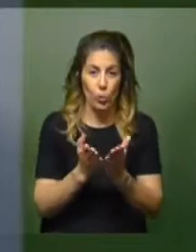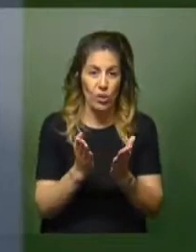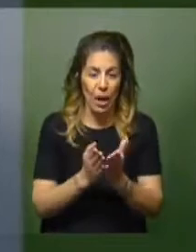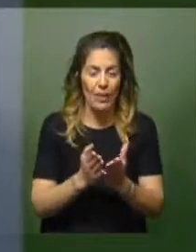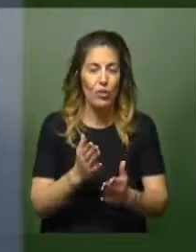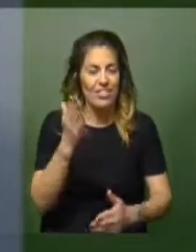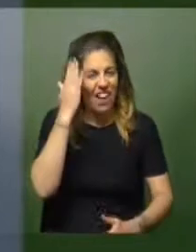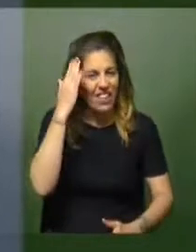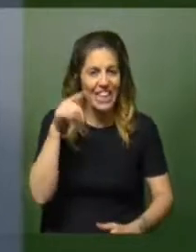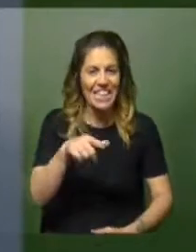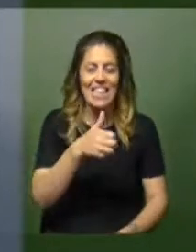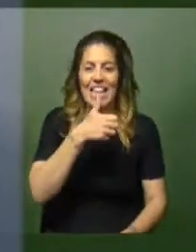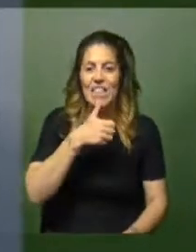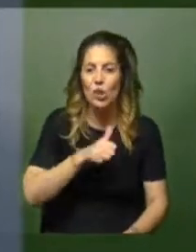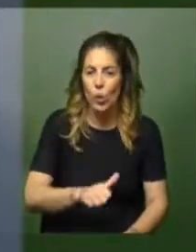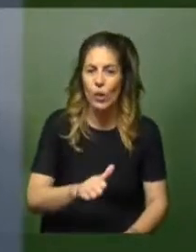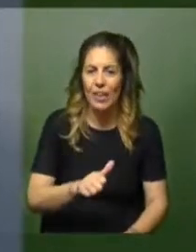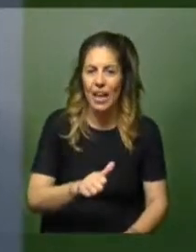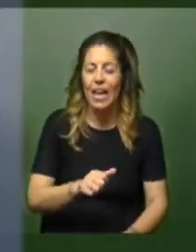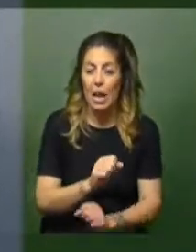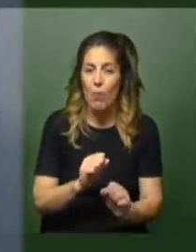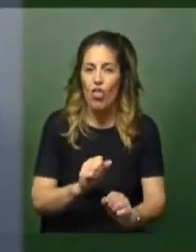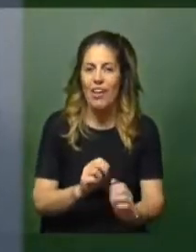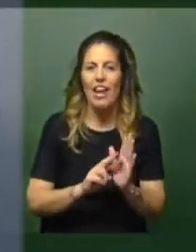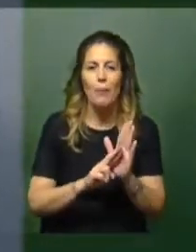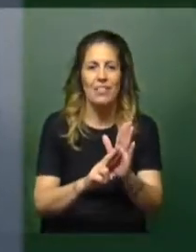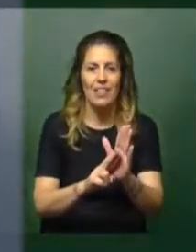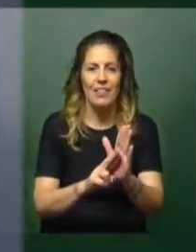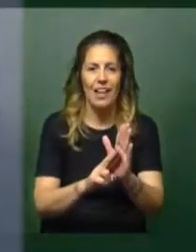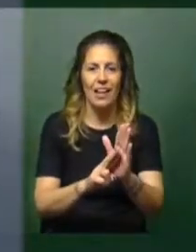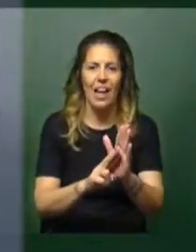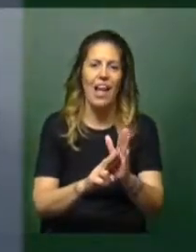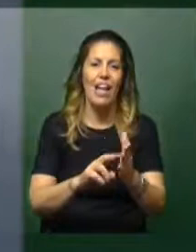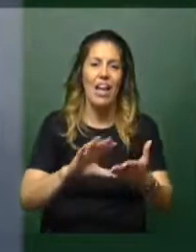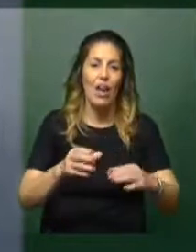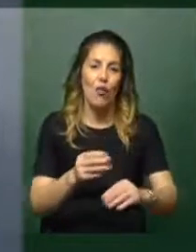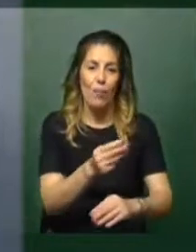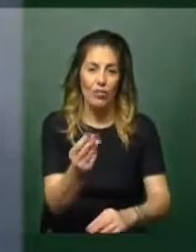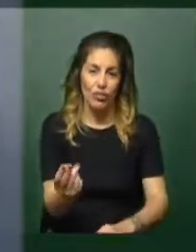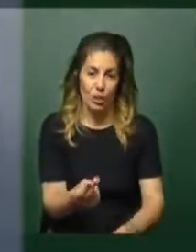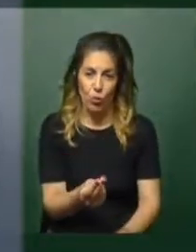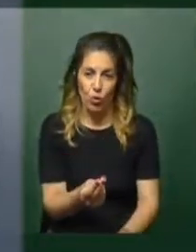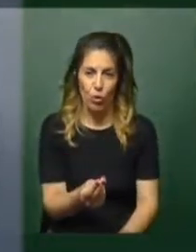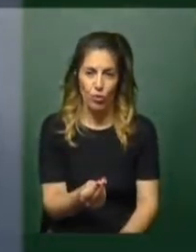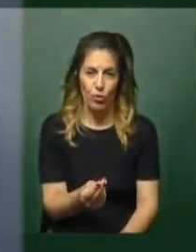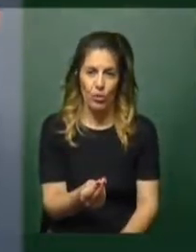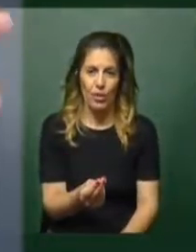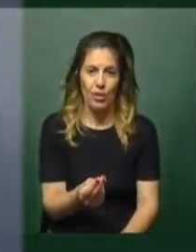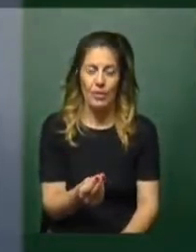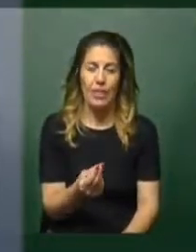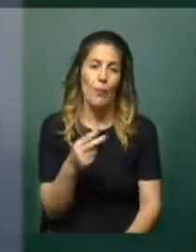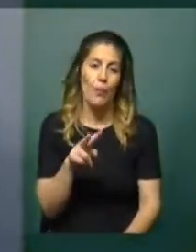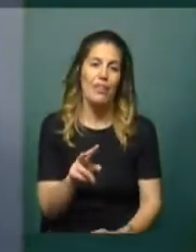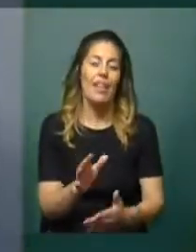y intentar representar de alguna manera este desde el punto de vista